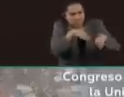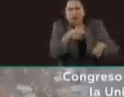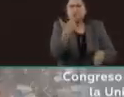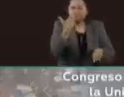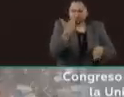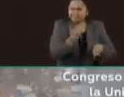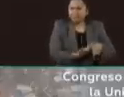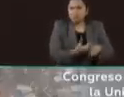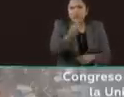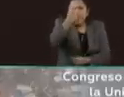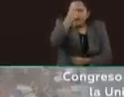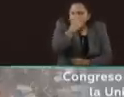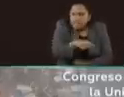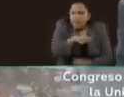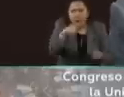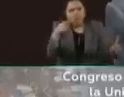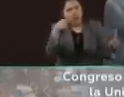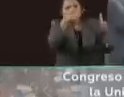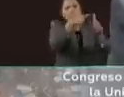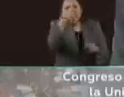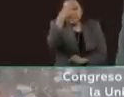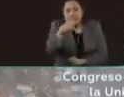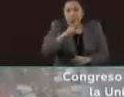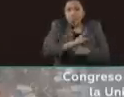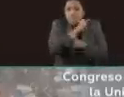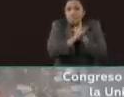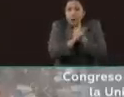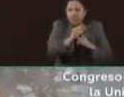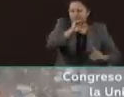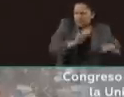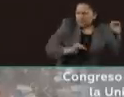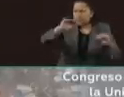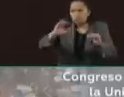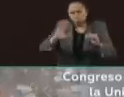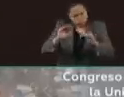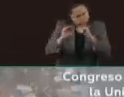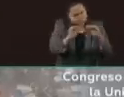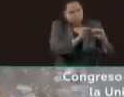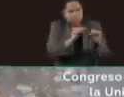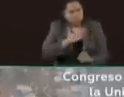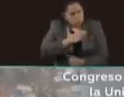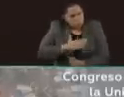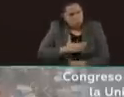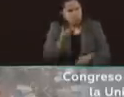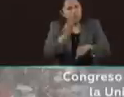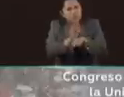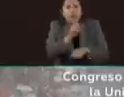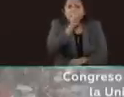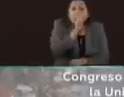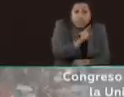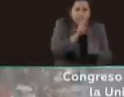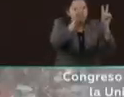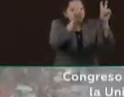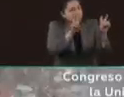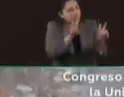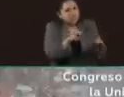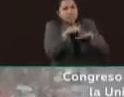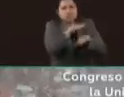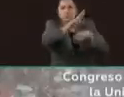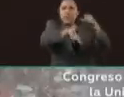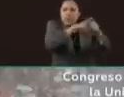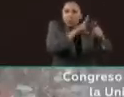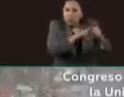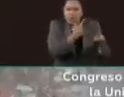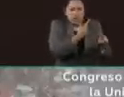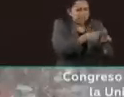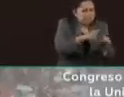más justo y trabajaremos para construir esa agenda verde que verá por el futuro de la raza humana y de todos los seres vivos. Por su